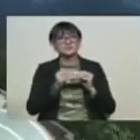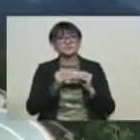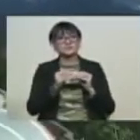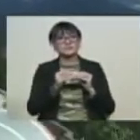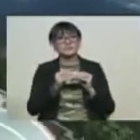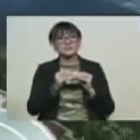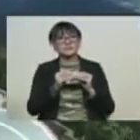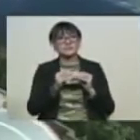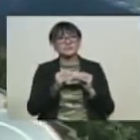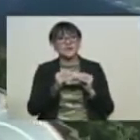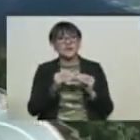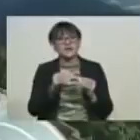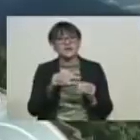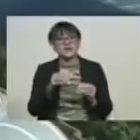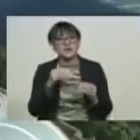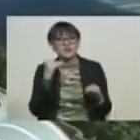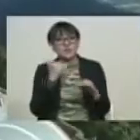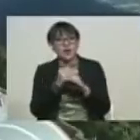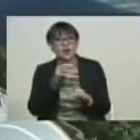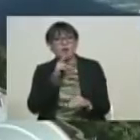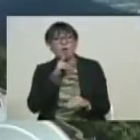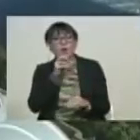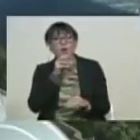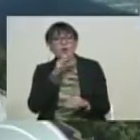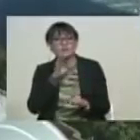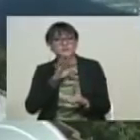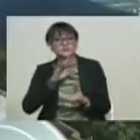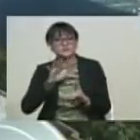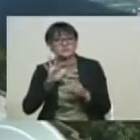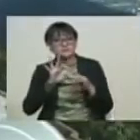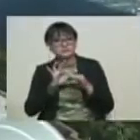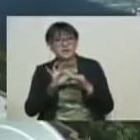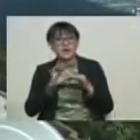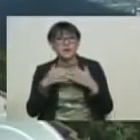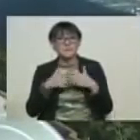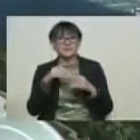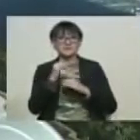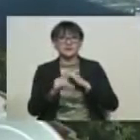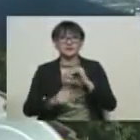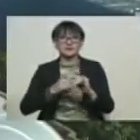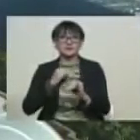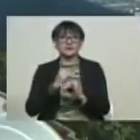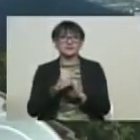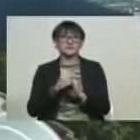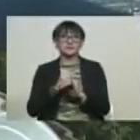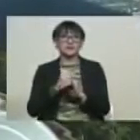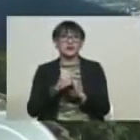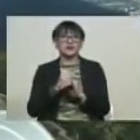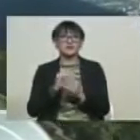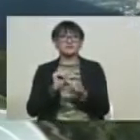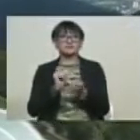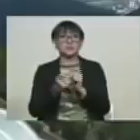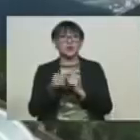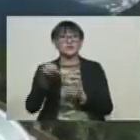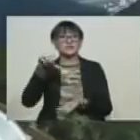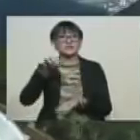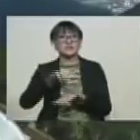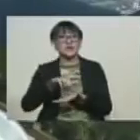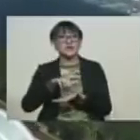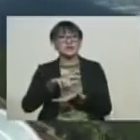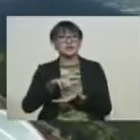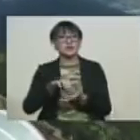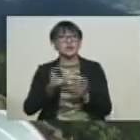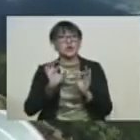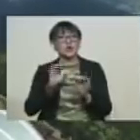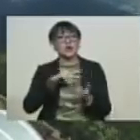joya para que en alianza con una empresa internacional nosotros convirtamos esto en un centro de